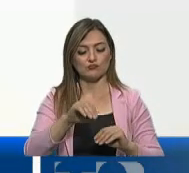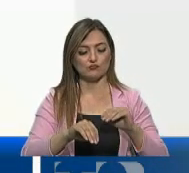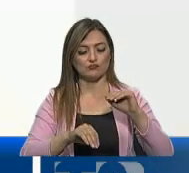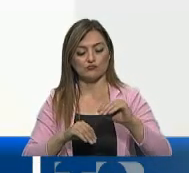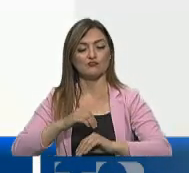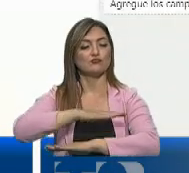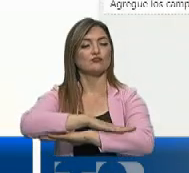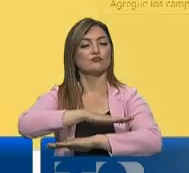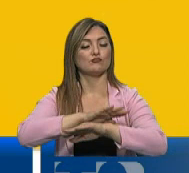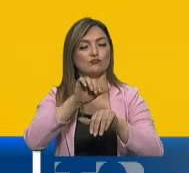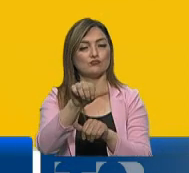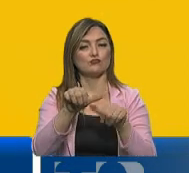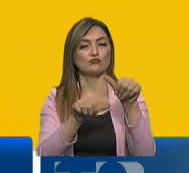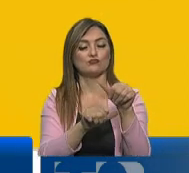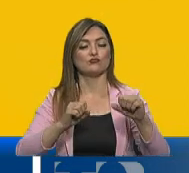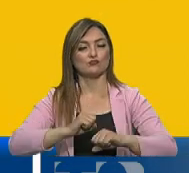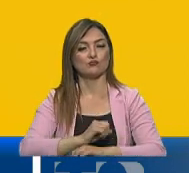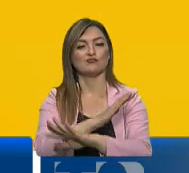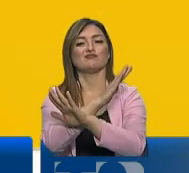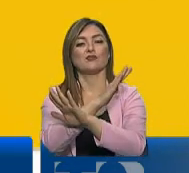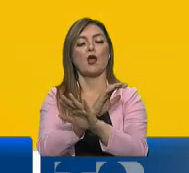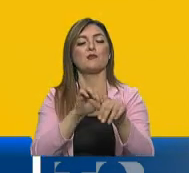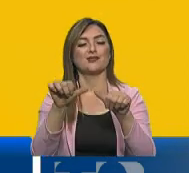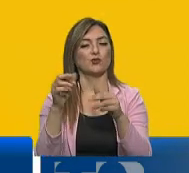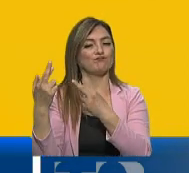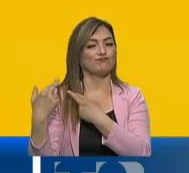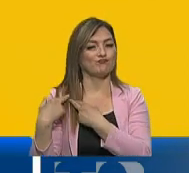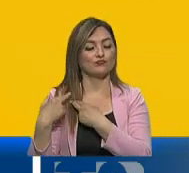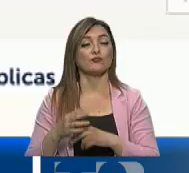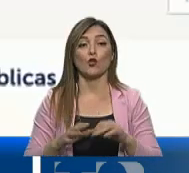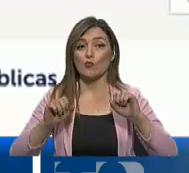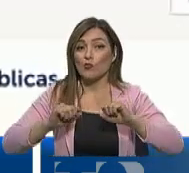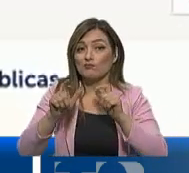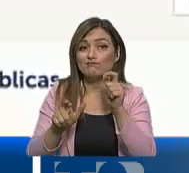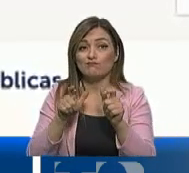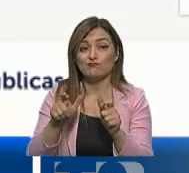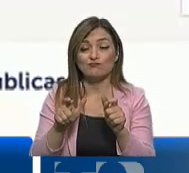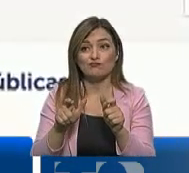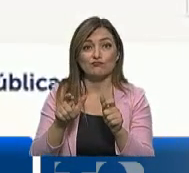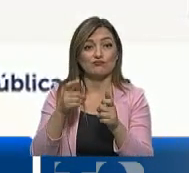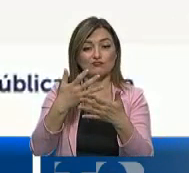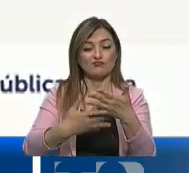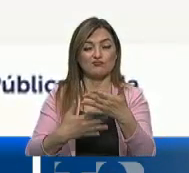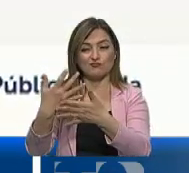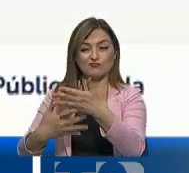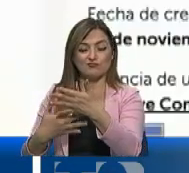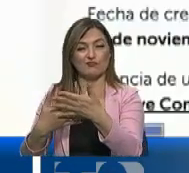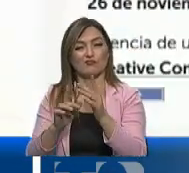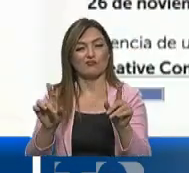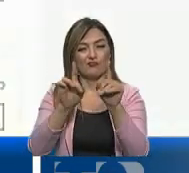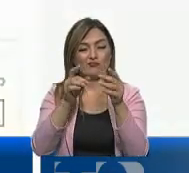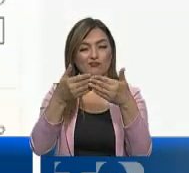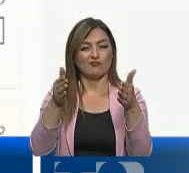plataforma que la administra la secretaría nacional de planificación para poner a disposición de los ciudadanos un catálogo de datos abiertos